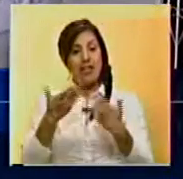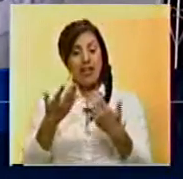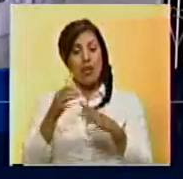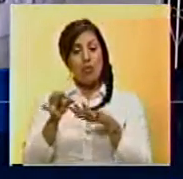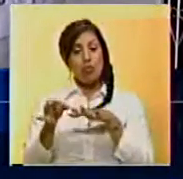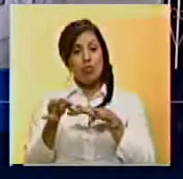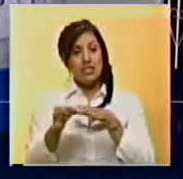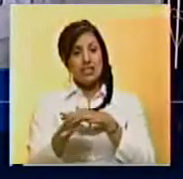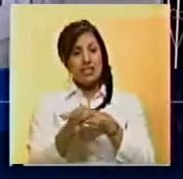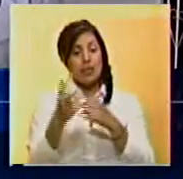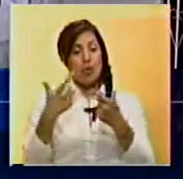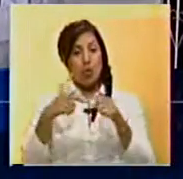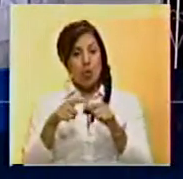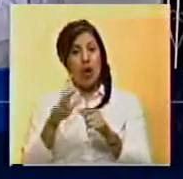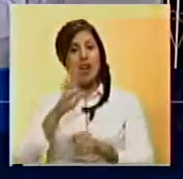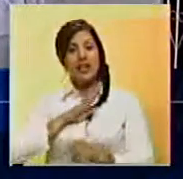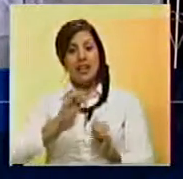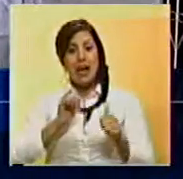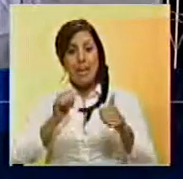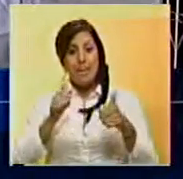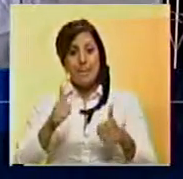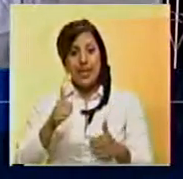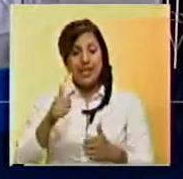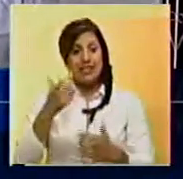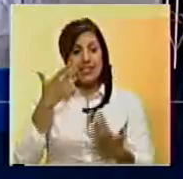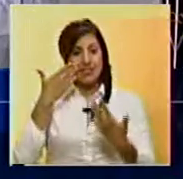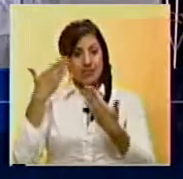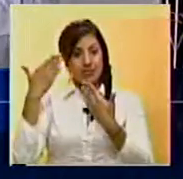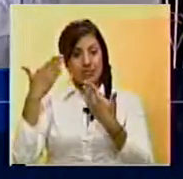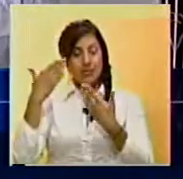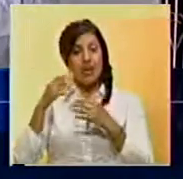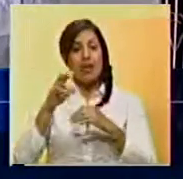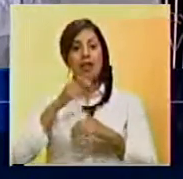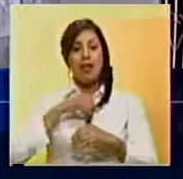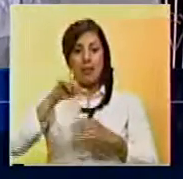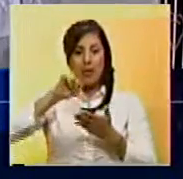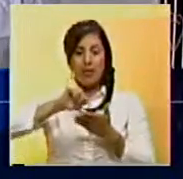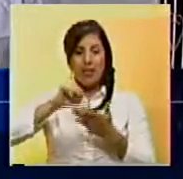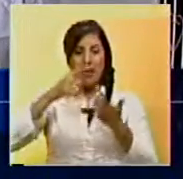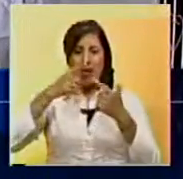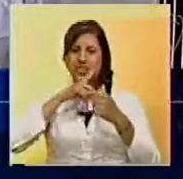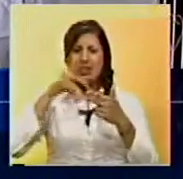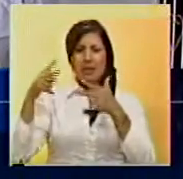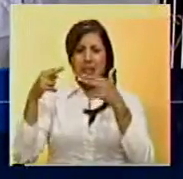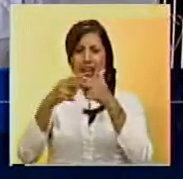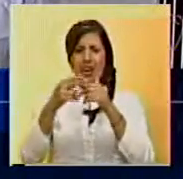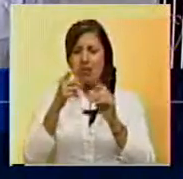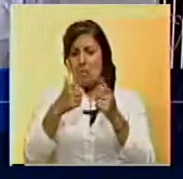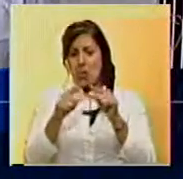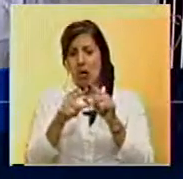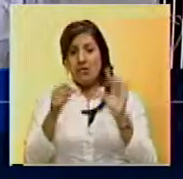el municipio de Ezequiel Zamora, donde inauguró el ambulatorio tipo 2 del Tejero por un monto de